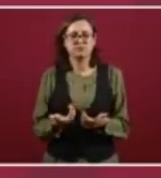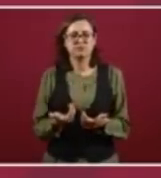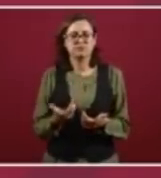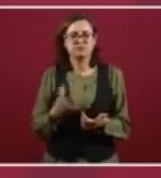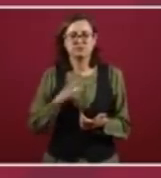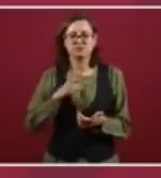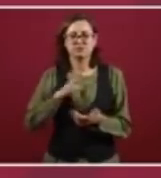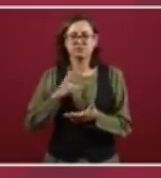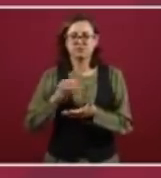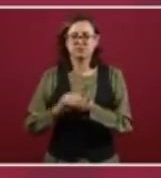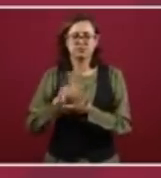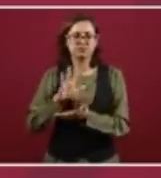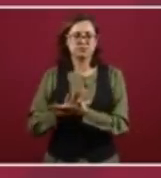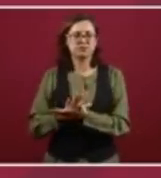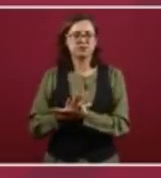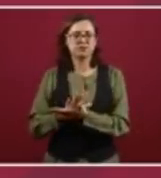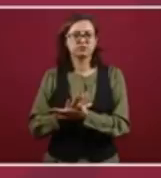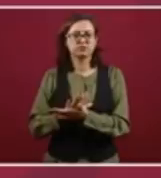hacían